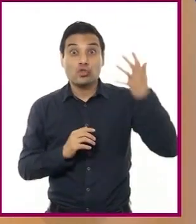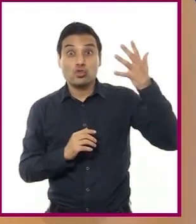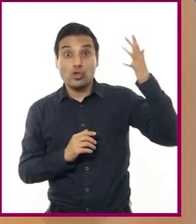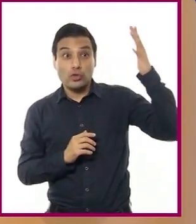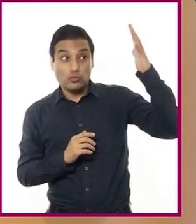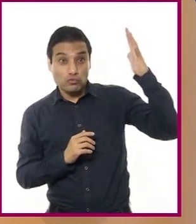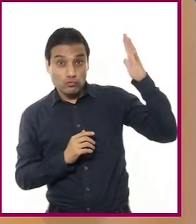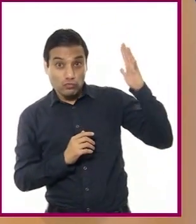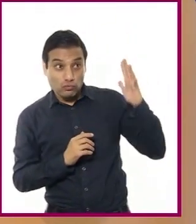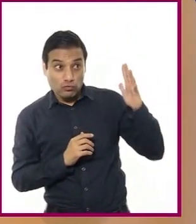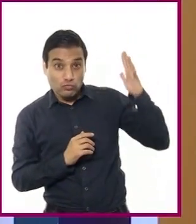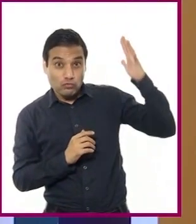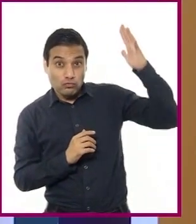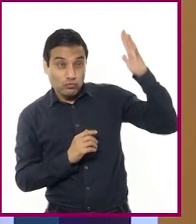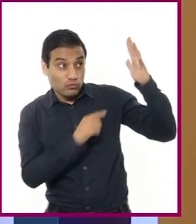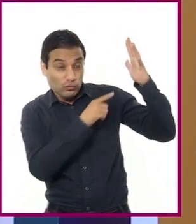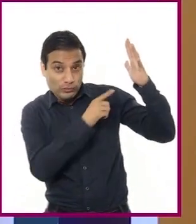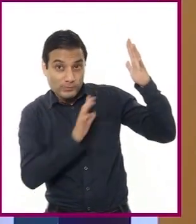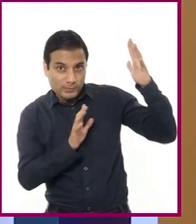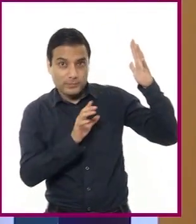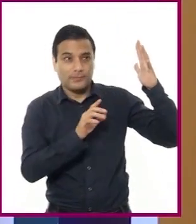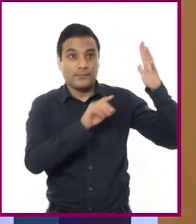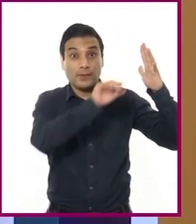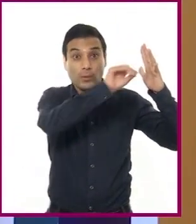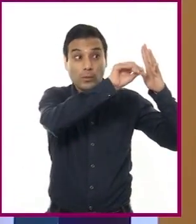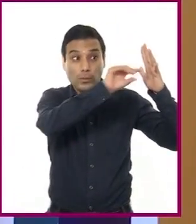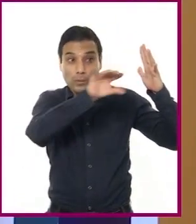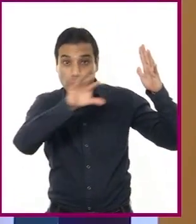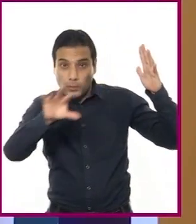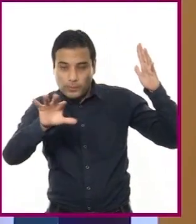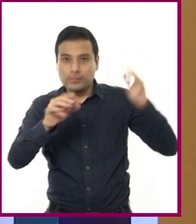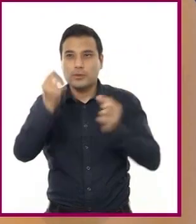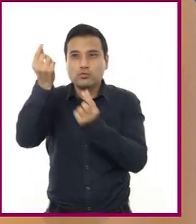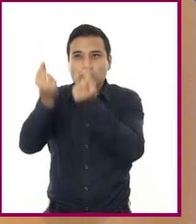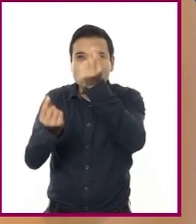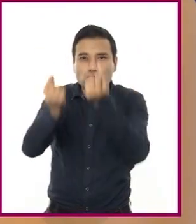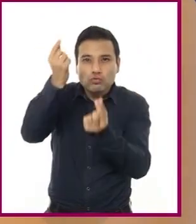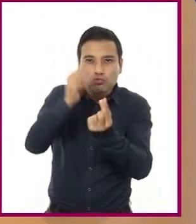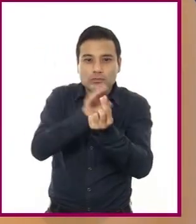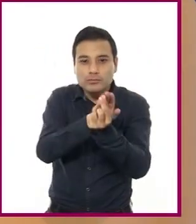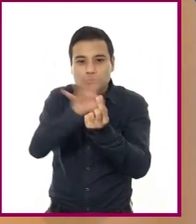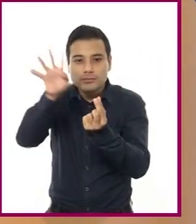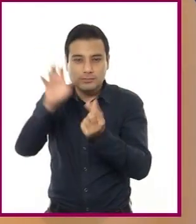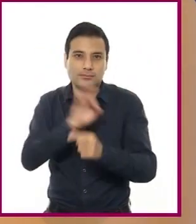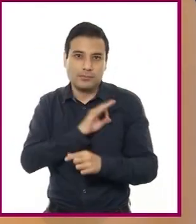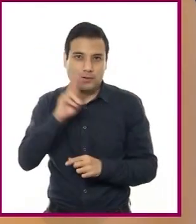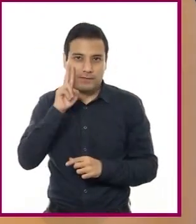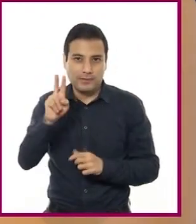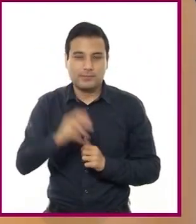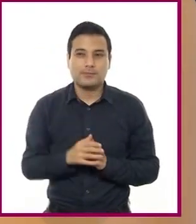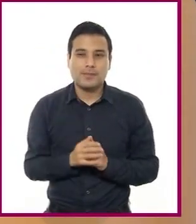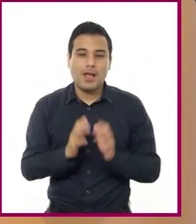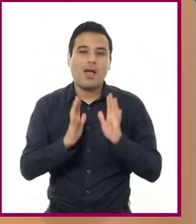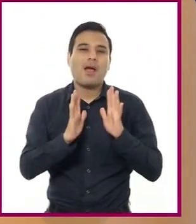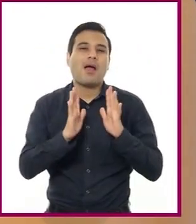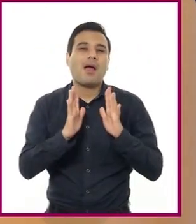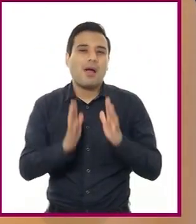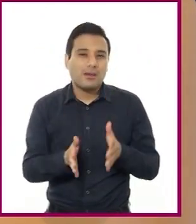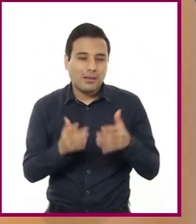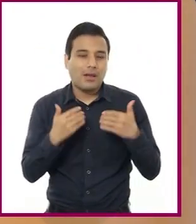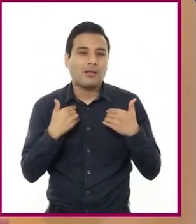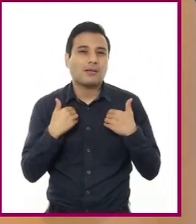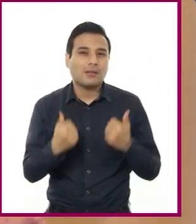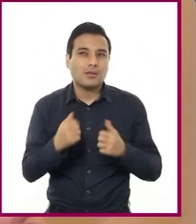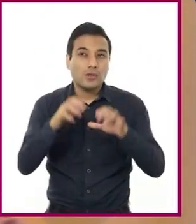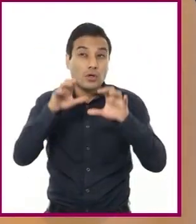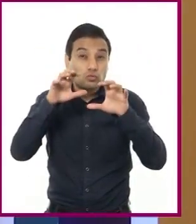ángulo adecuado a las gotas de agua para que las podamos observar. Pues eso sí que explica por qué no siempre que llueve